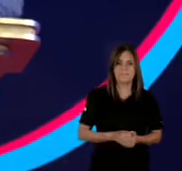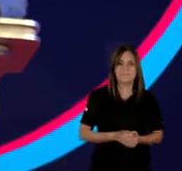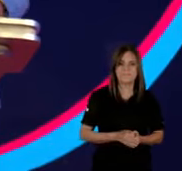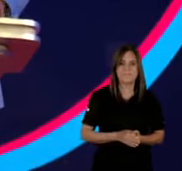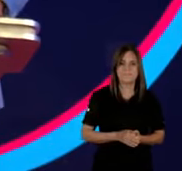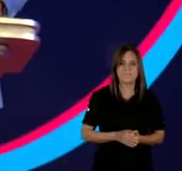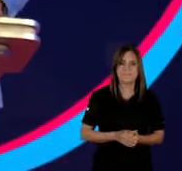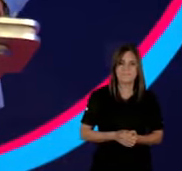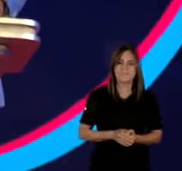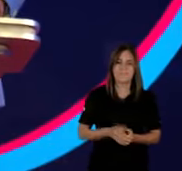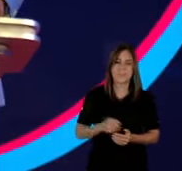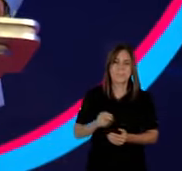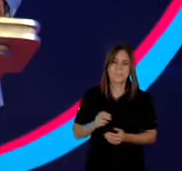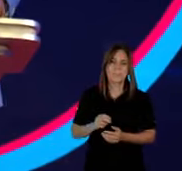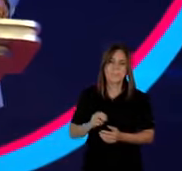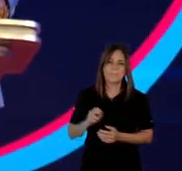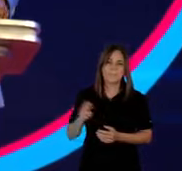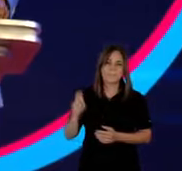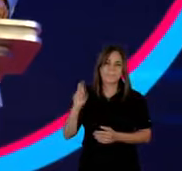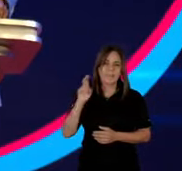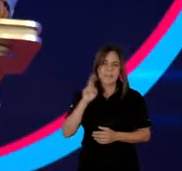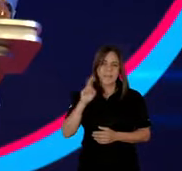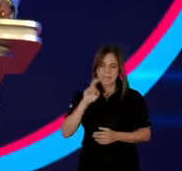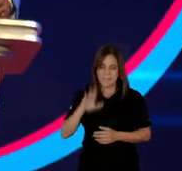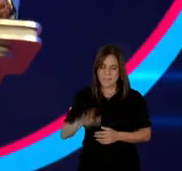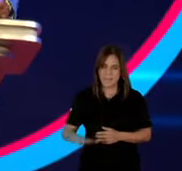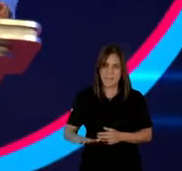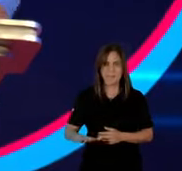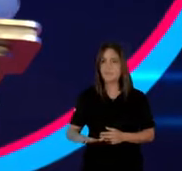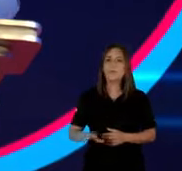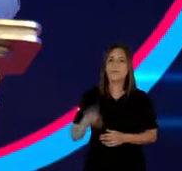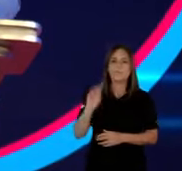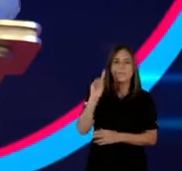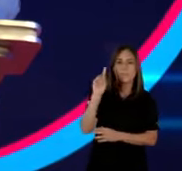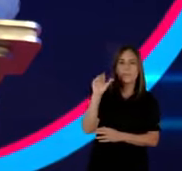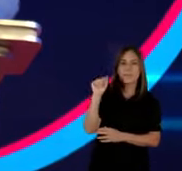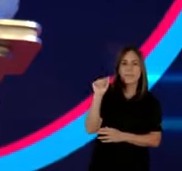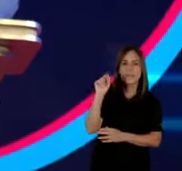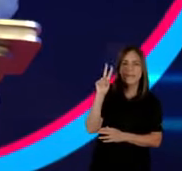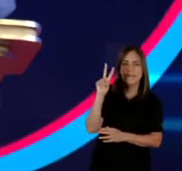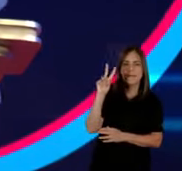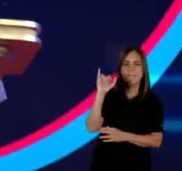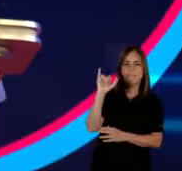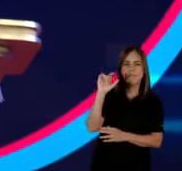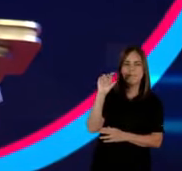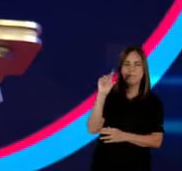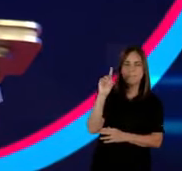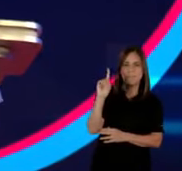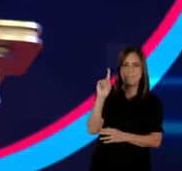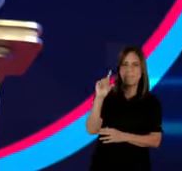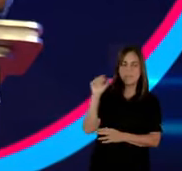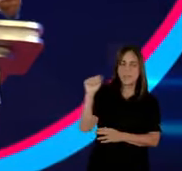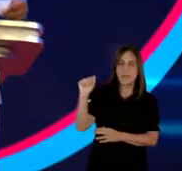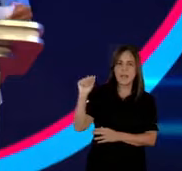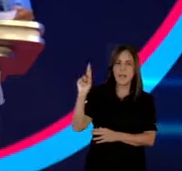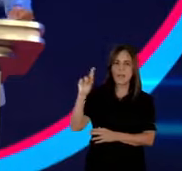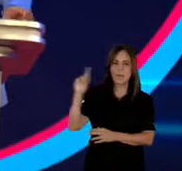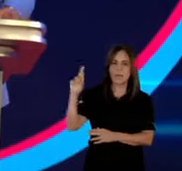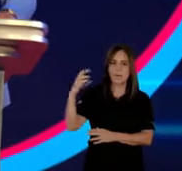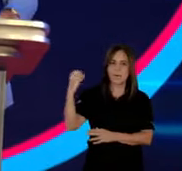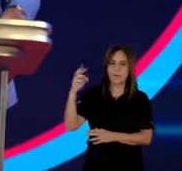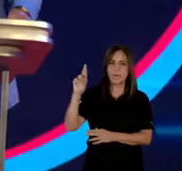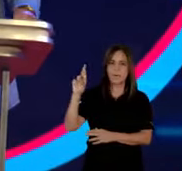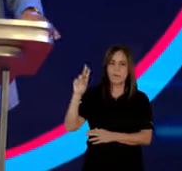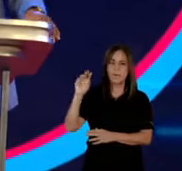David Arroyo, así que qué gran bendición. Vengan ya pasando por acá para que podamos presentarlo.